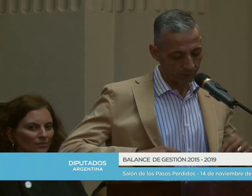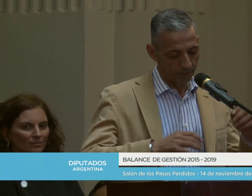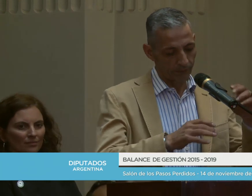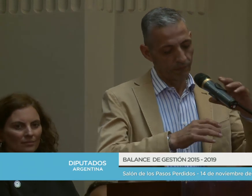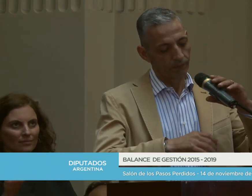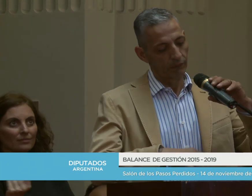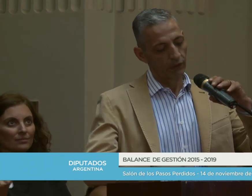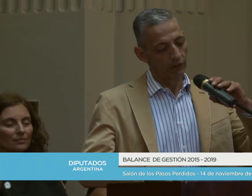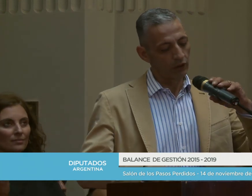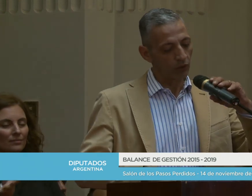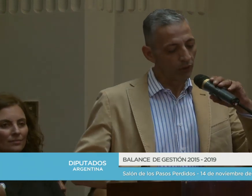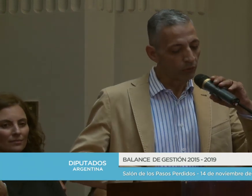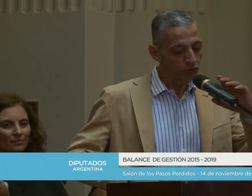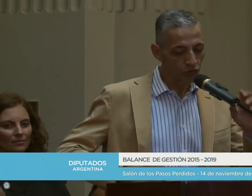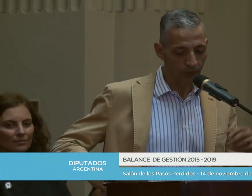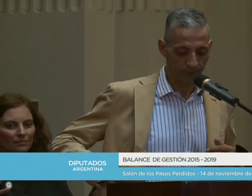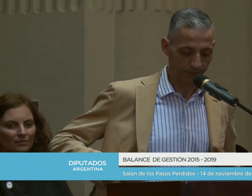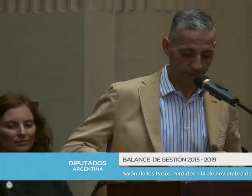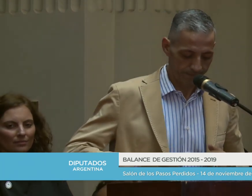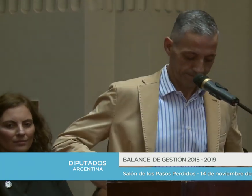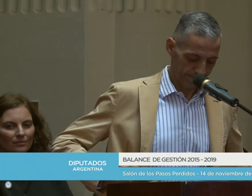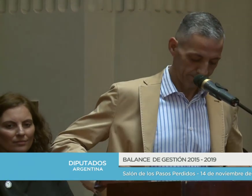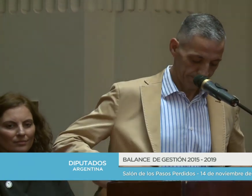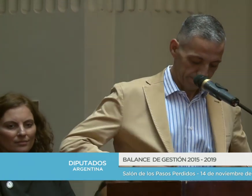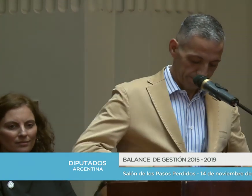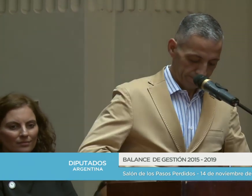poquito dijo Emilio Monzó